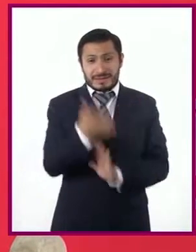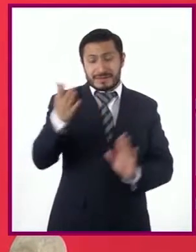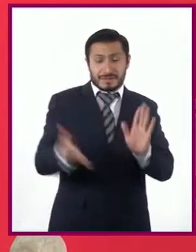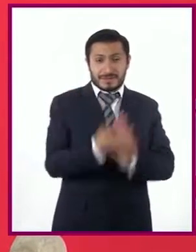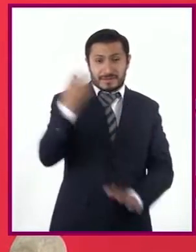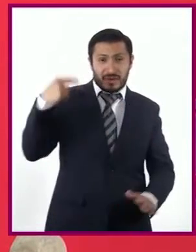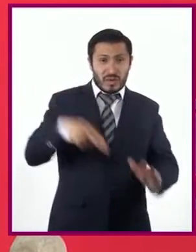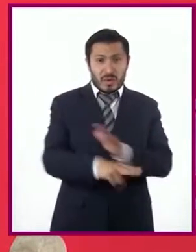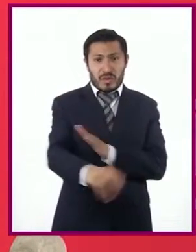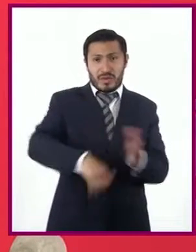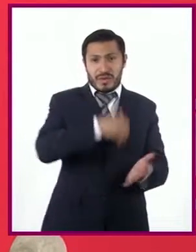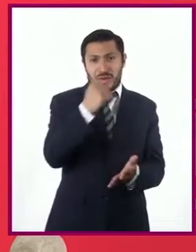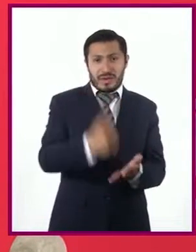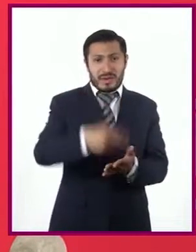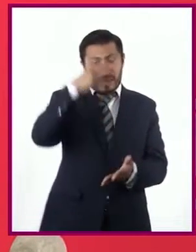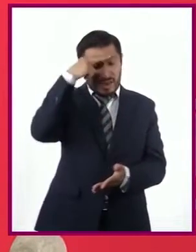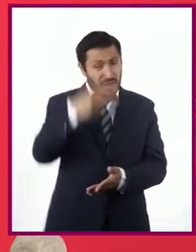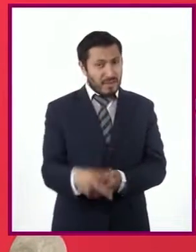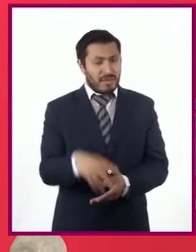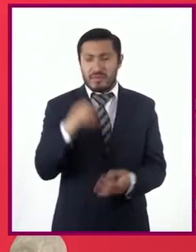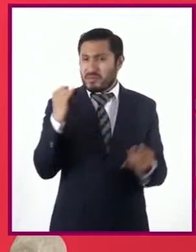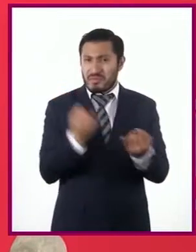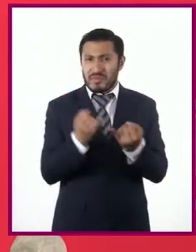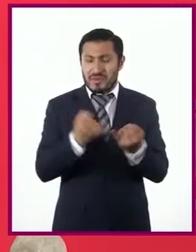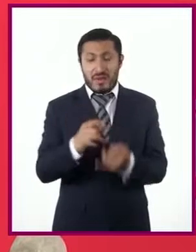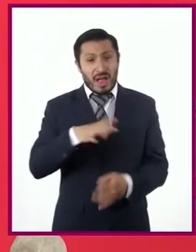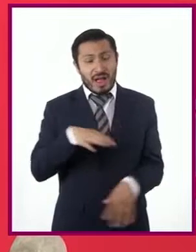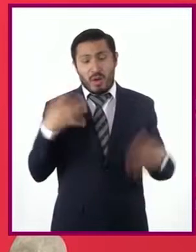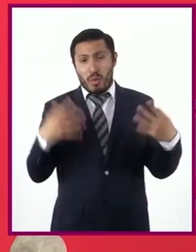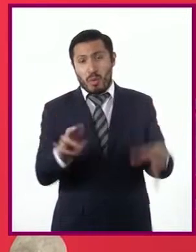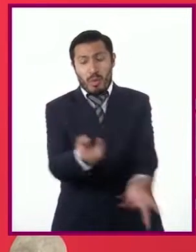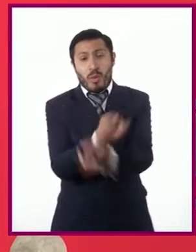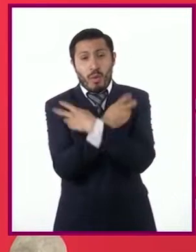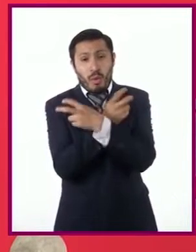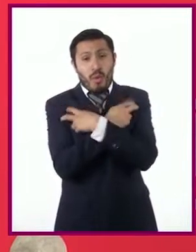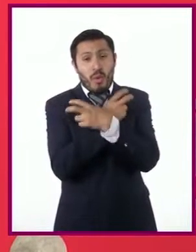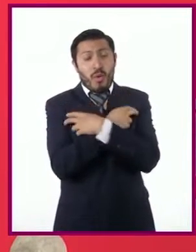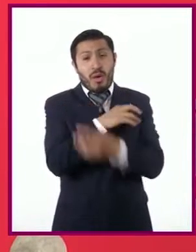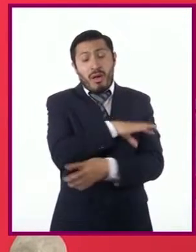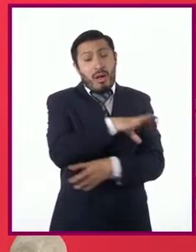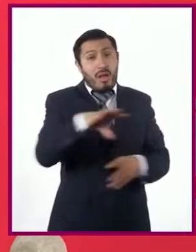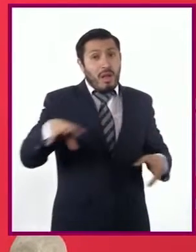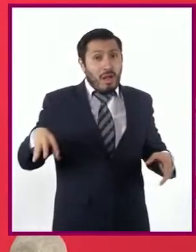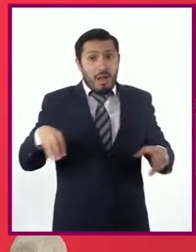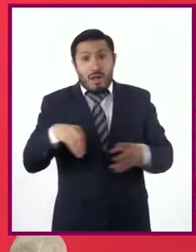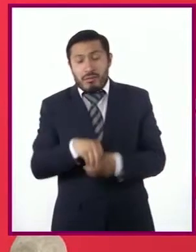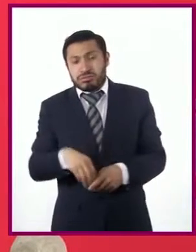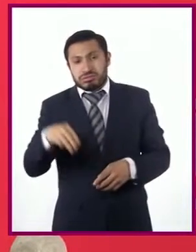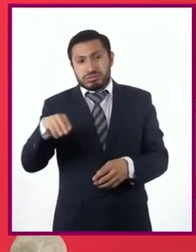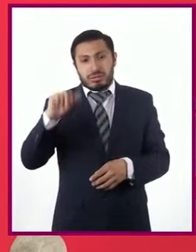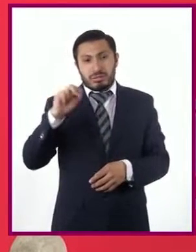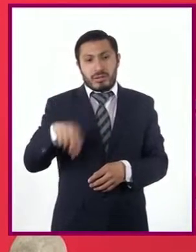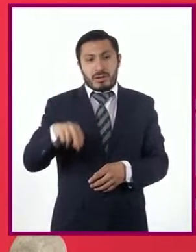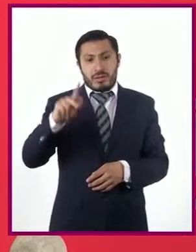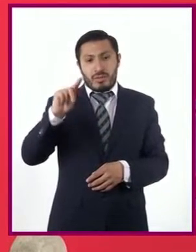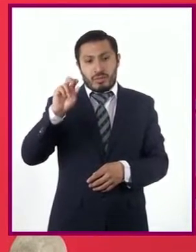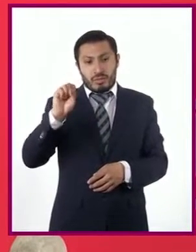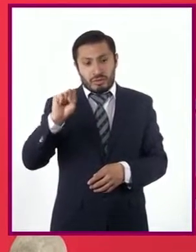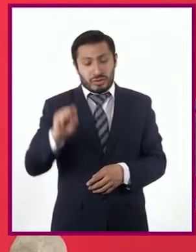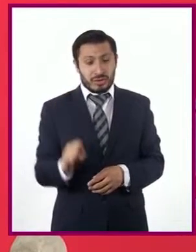México. Incluso tenemos esqueletos completos de mamuts y dinosaurios en el Museo del Desierto de